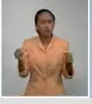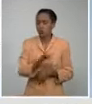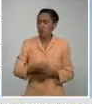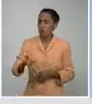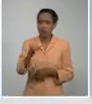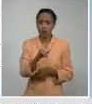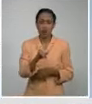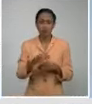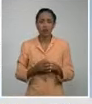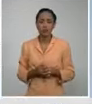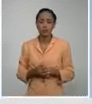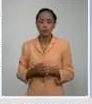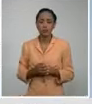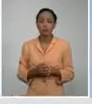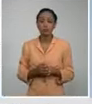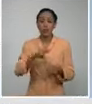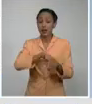de las muestras, un